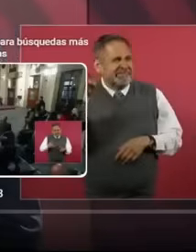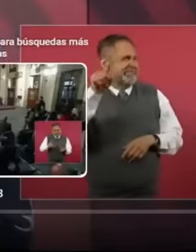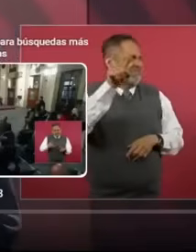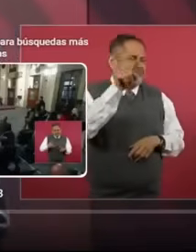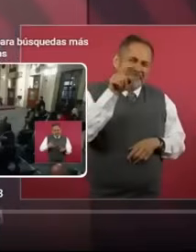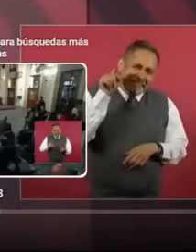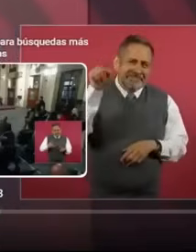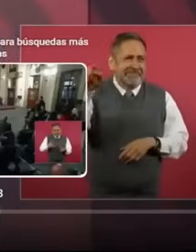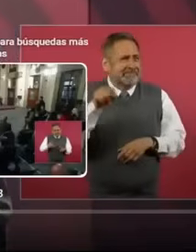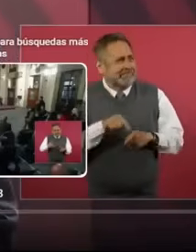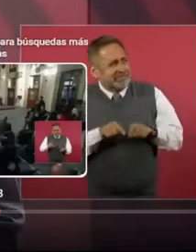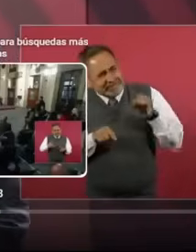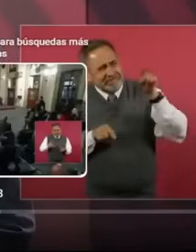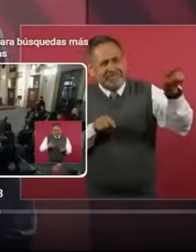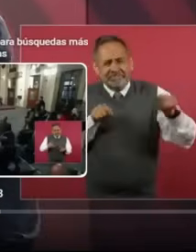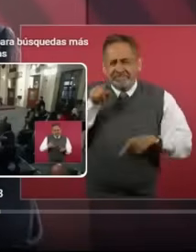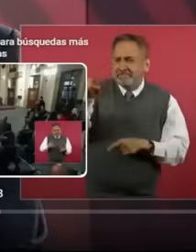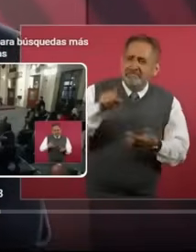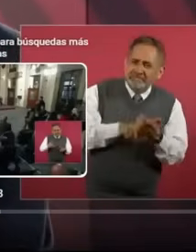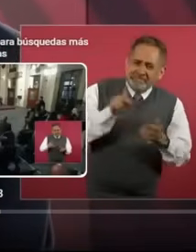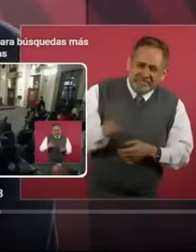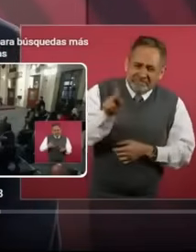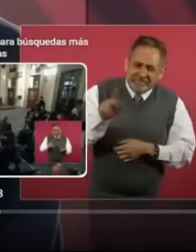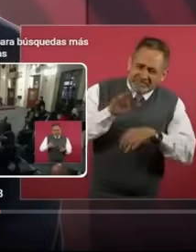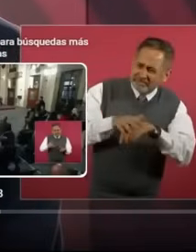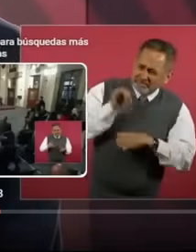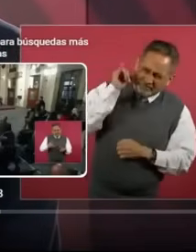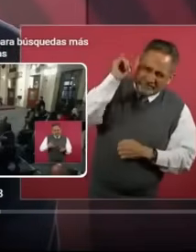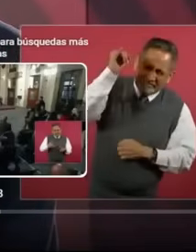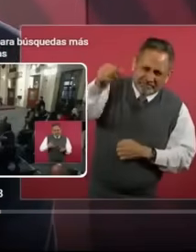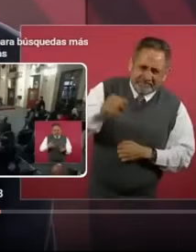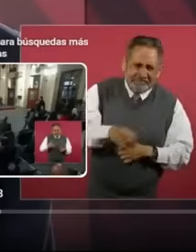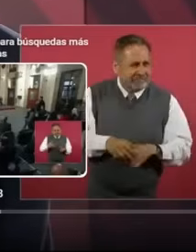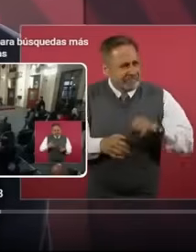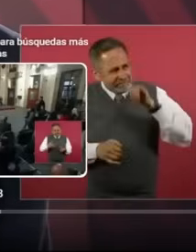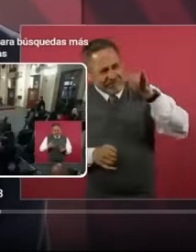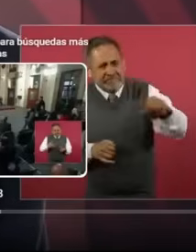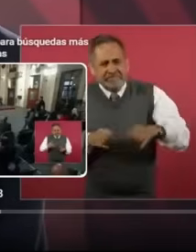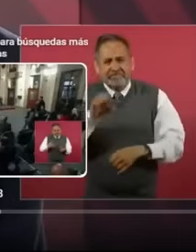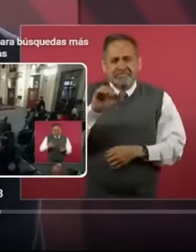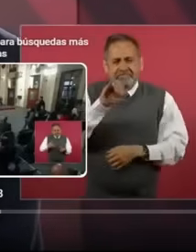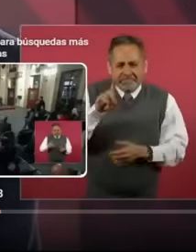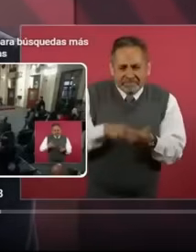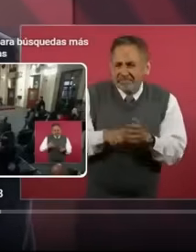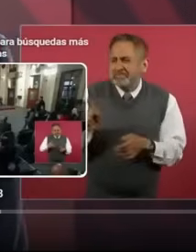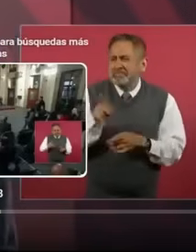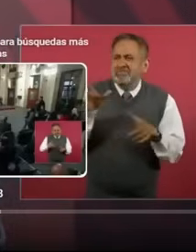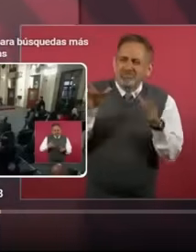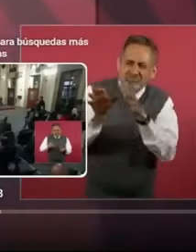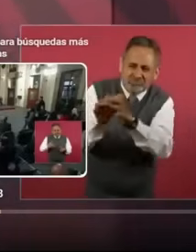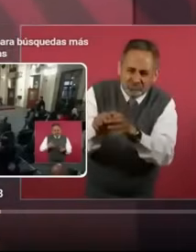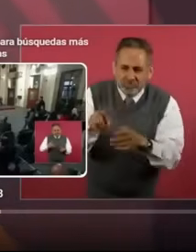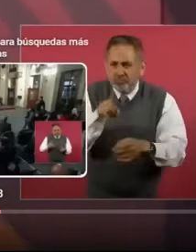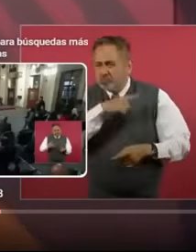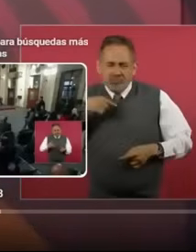se diga los hospitales privados que salieron, que también eran comparables con Houston, Texas, decían.